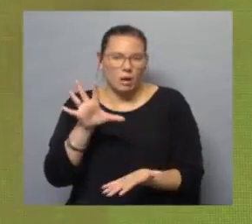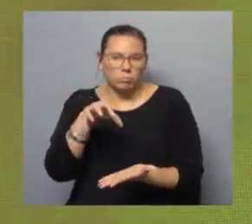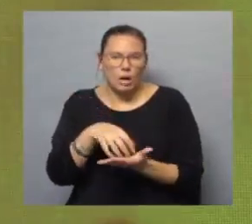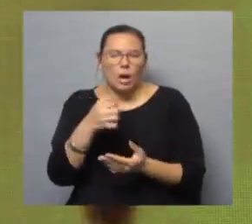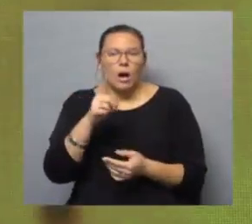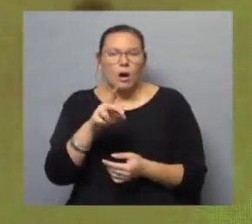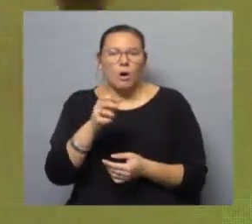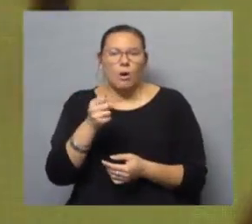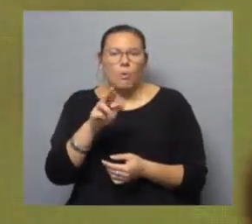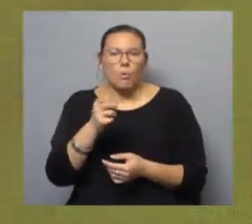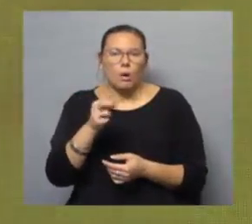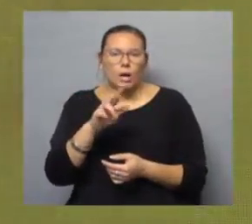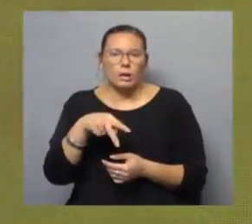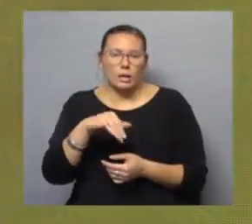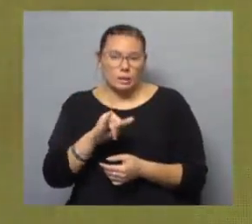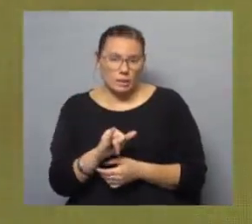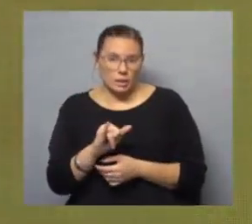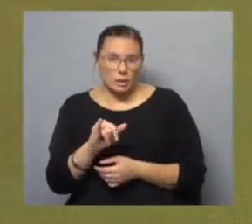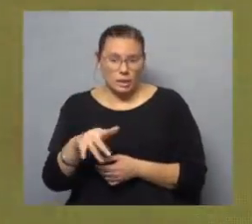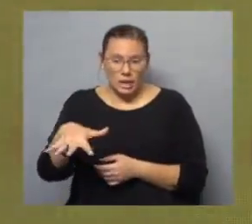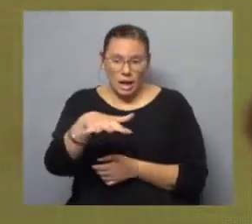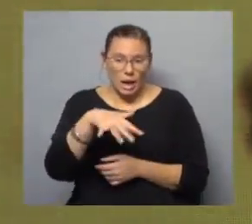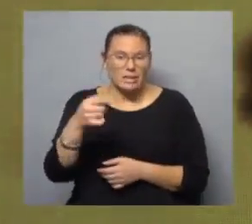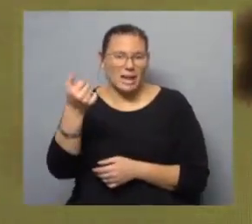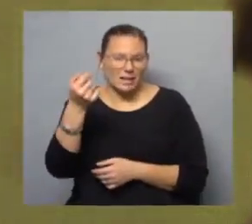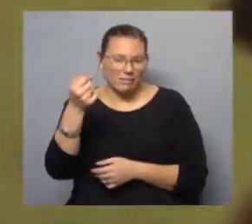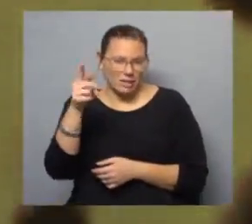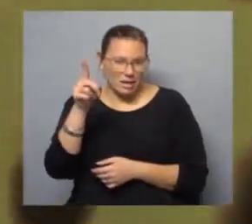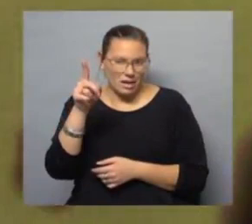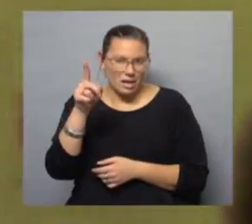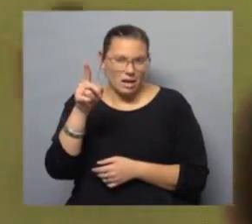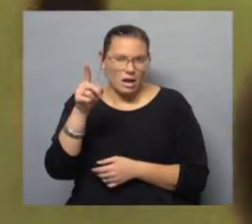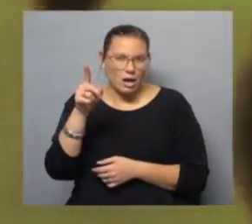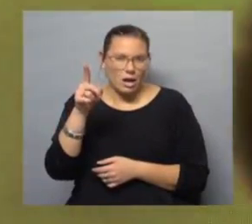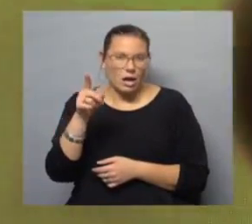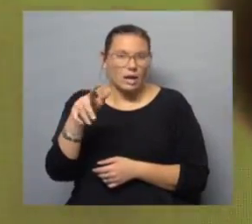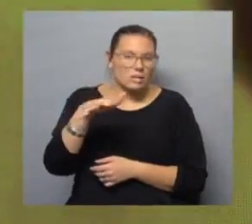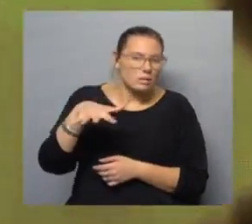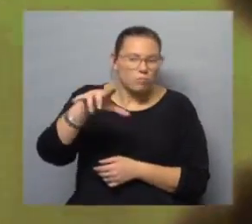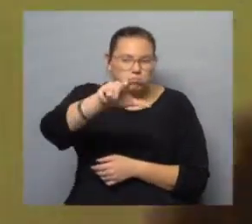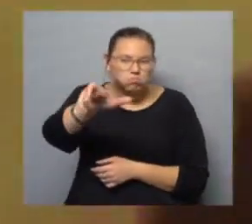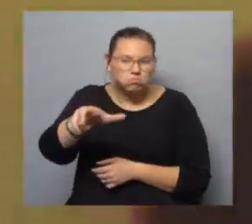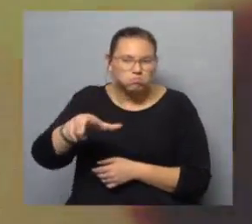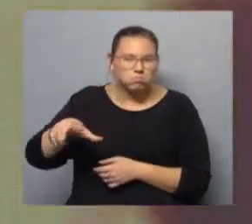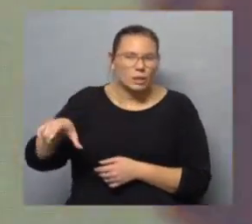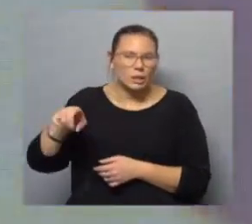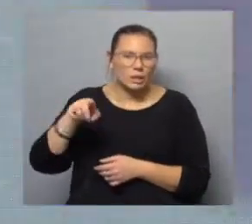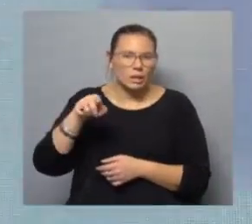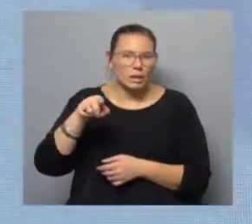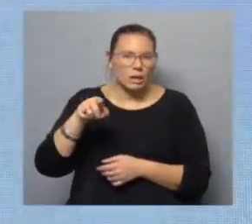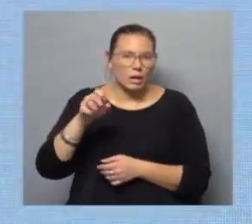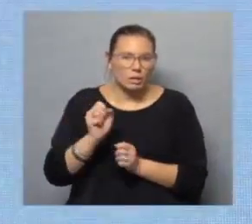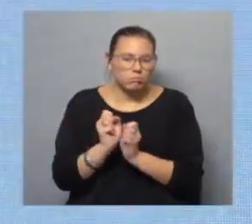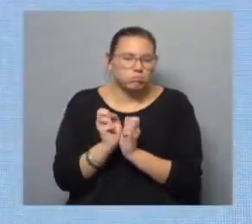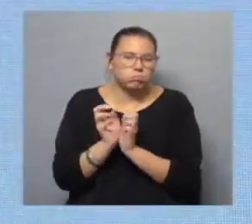claro, que en el área de Ribera Curtina, digamos, en esa faja, está aflorante,